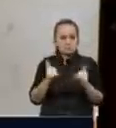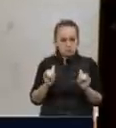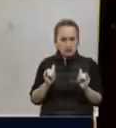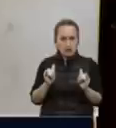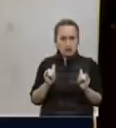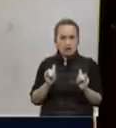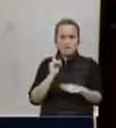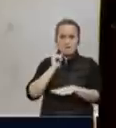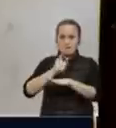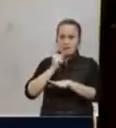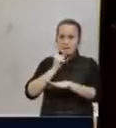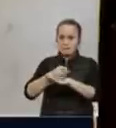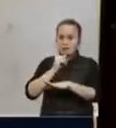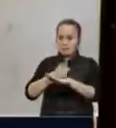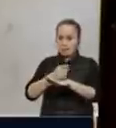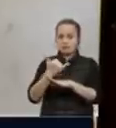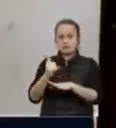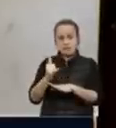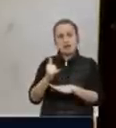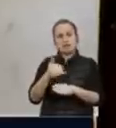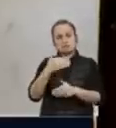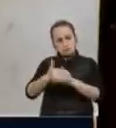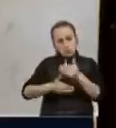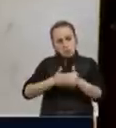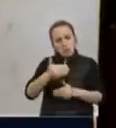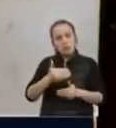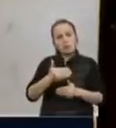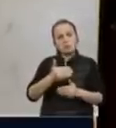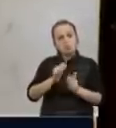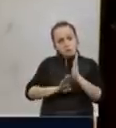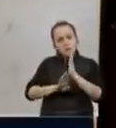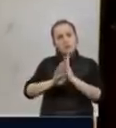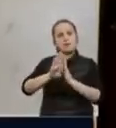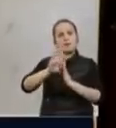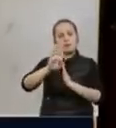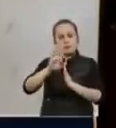en ejecución, en ampliación, en desarrollo.